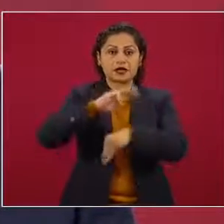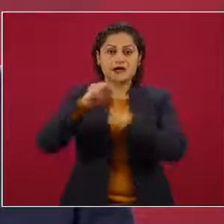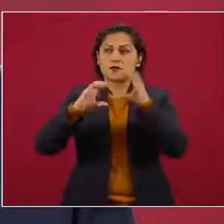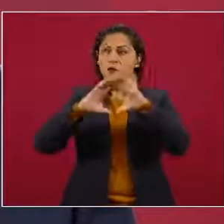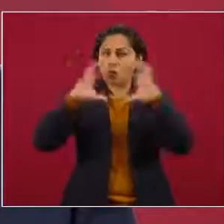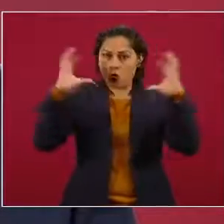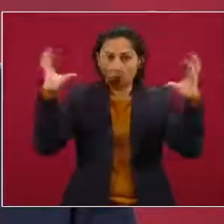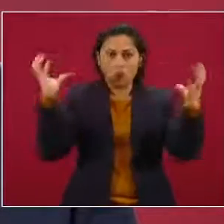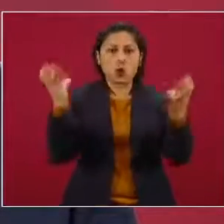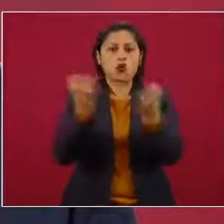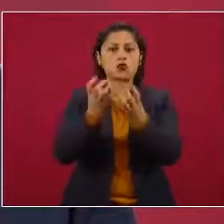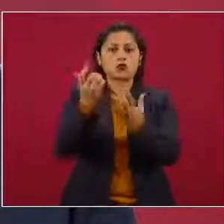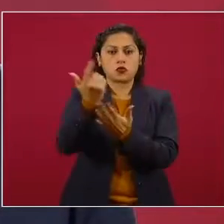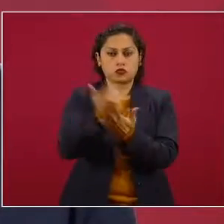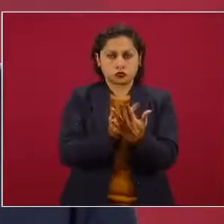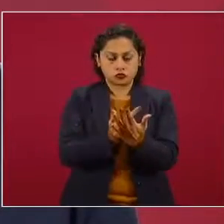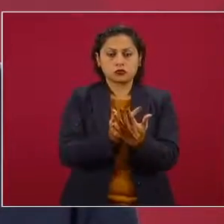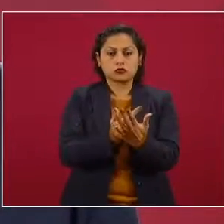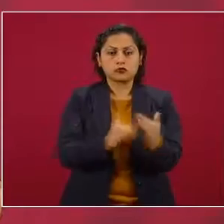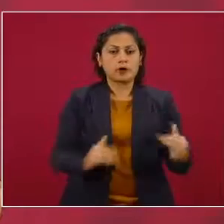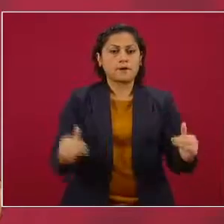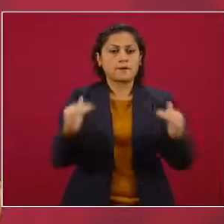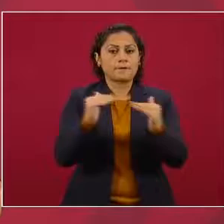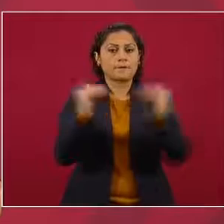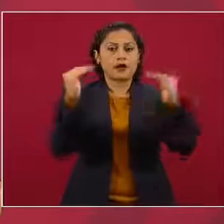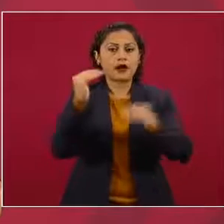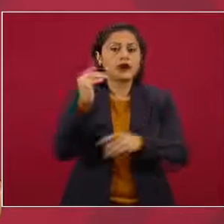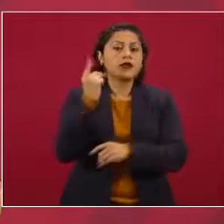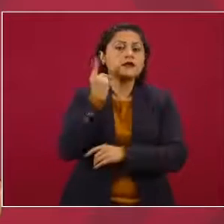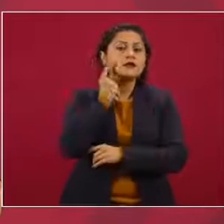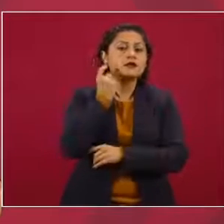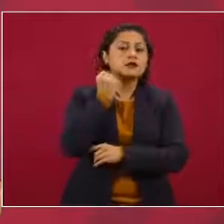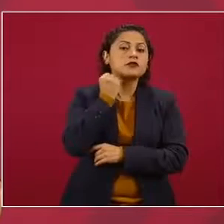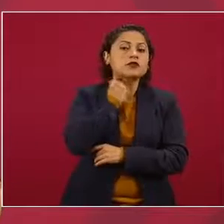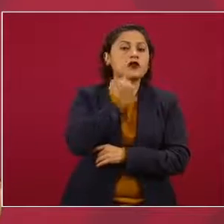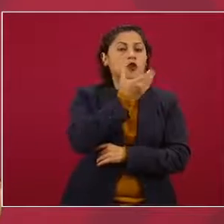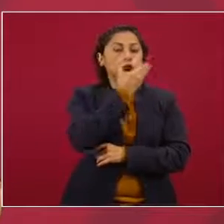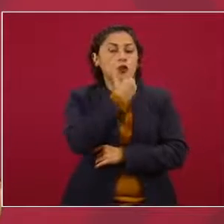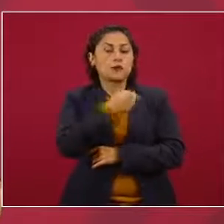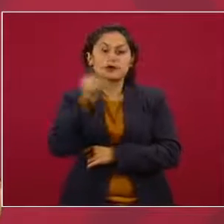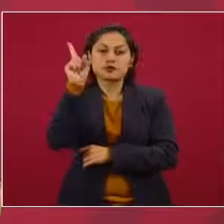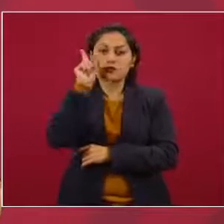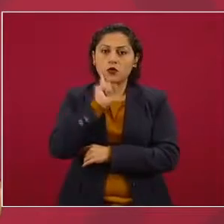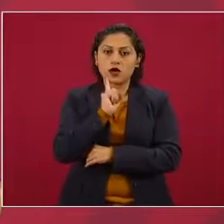legisladores y legisladoras en igualdad.